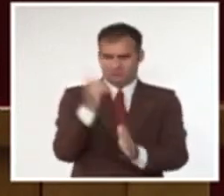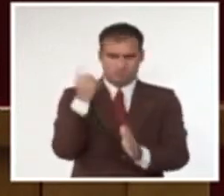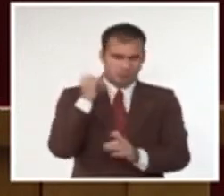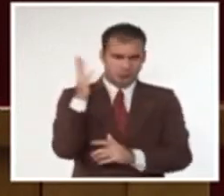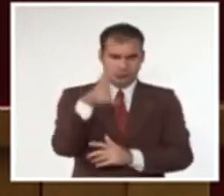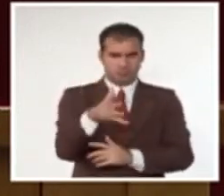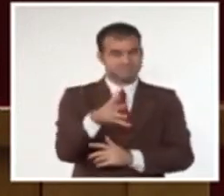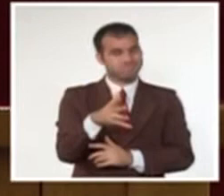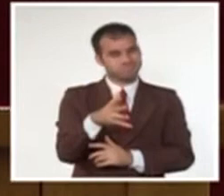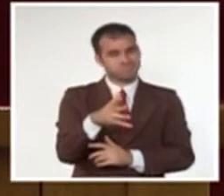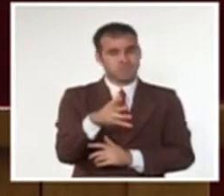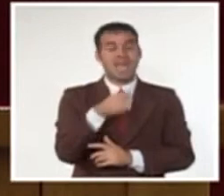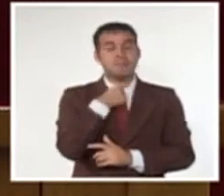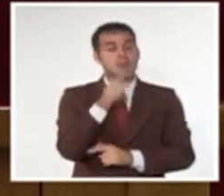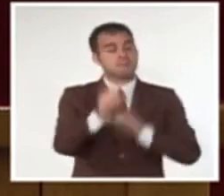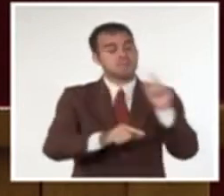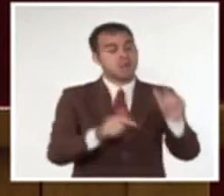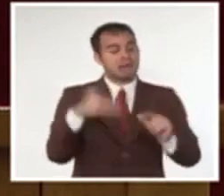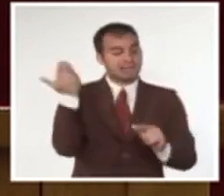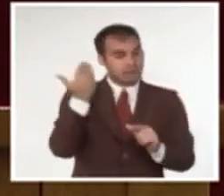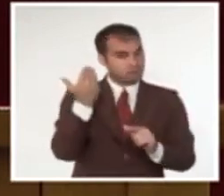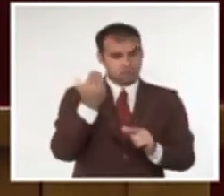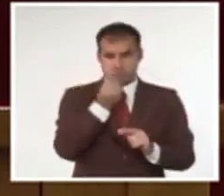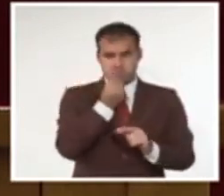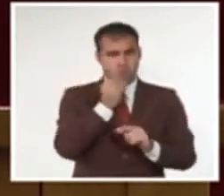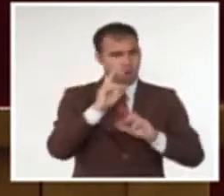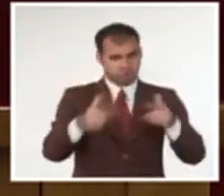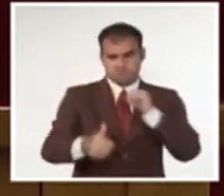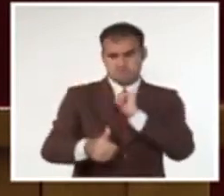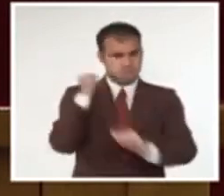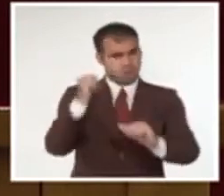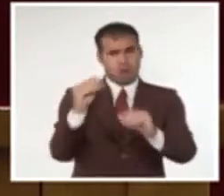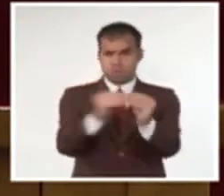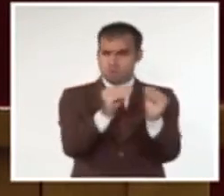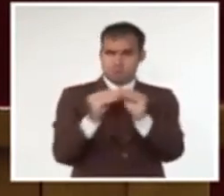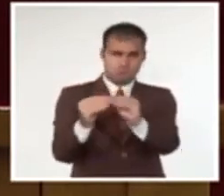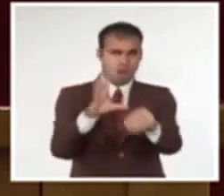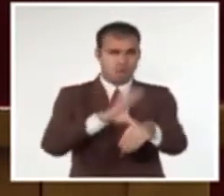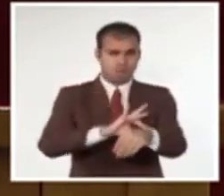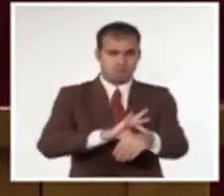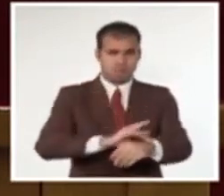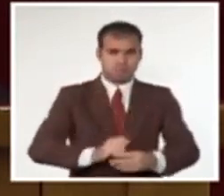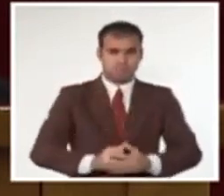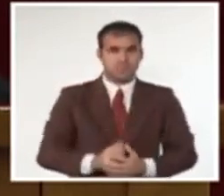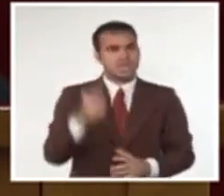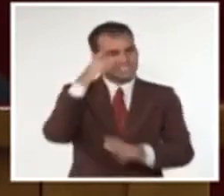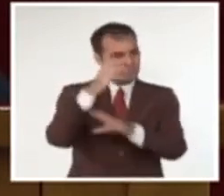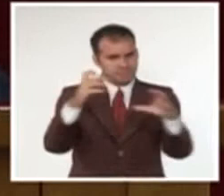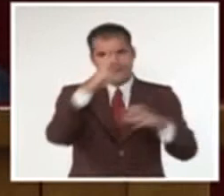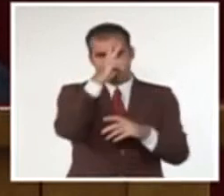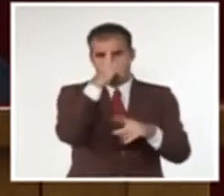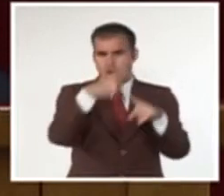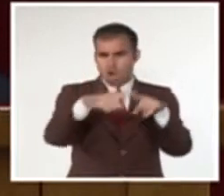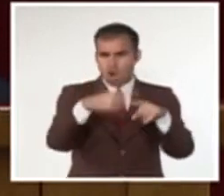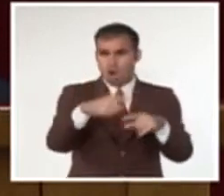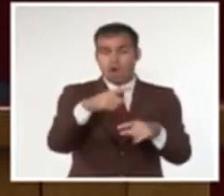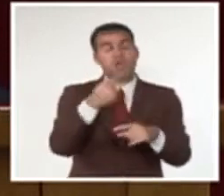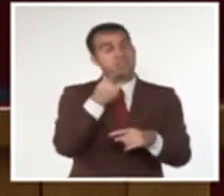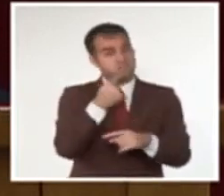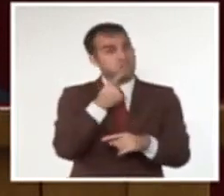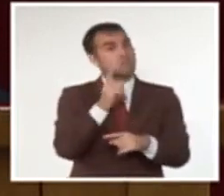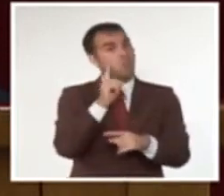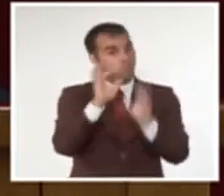con suficiente responsabilidad y racionalidad. Nuestros científicos y médicos nos están